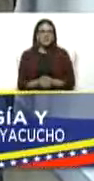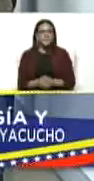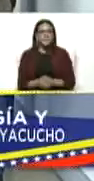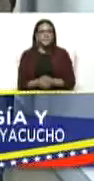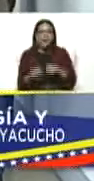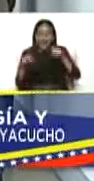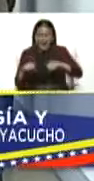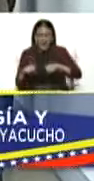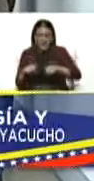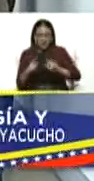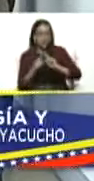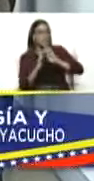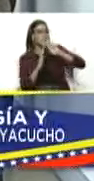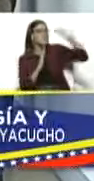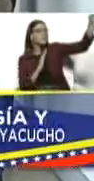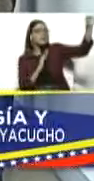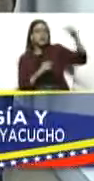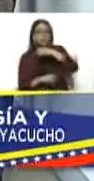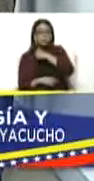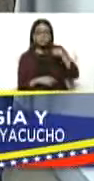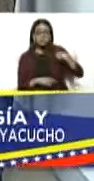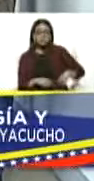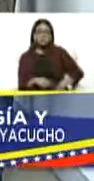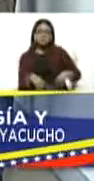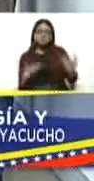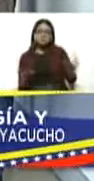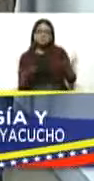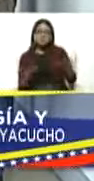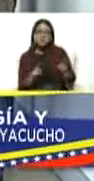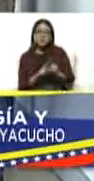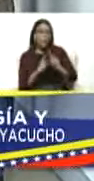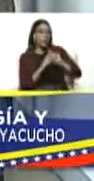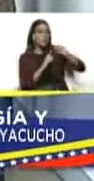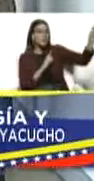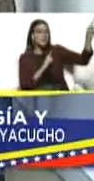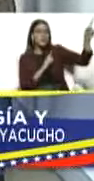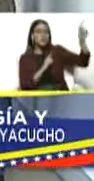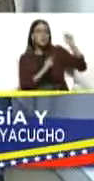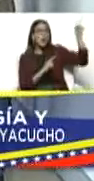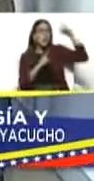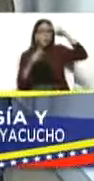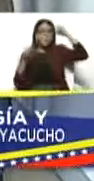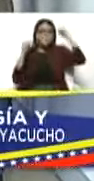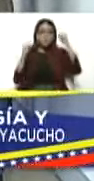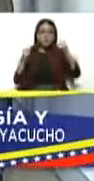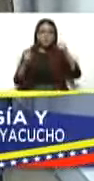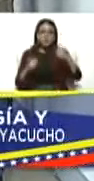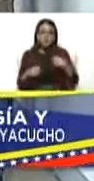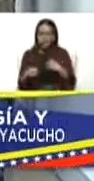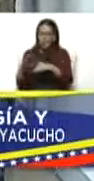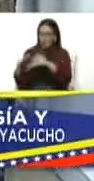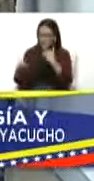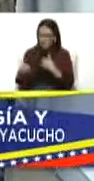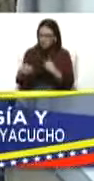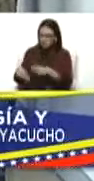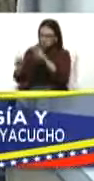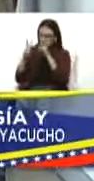Shanghái. Y entonces el super experto allá en China dice esta imagen tal